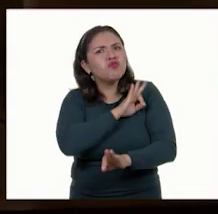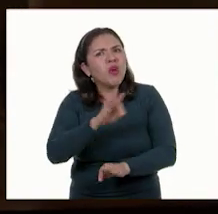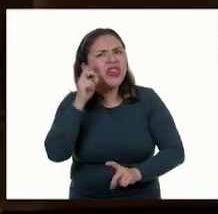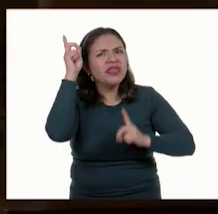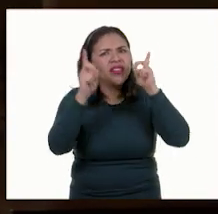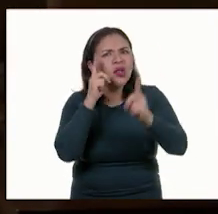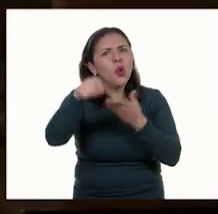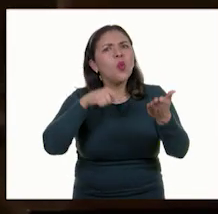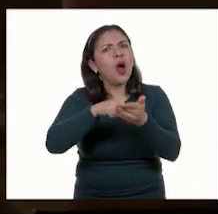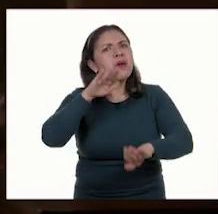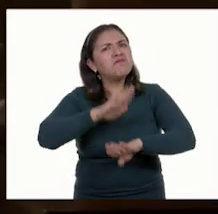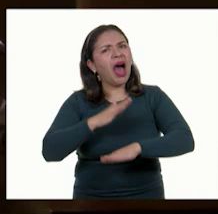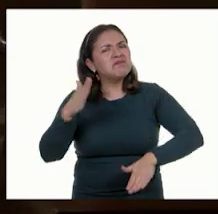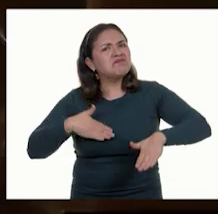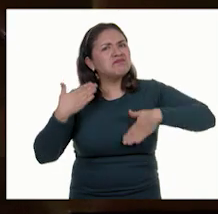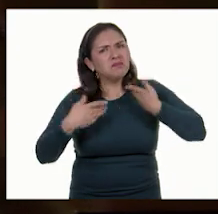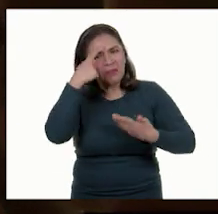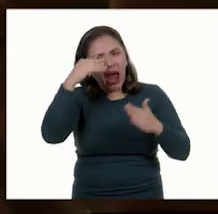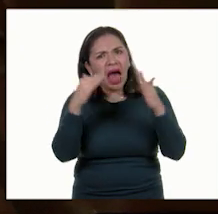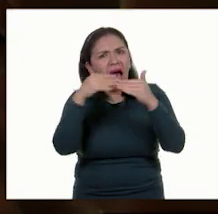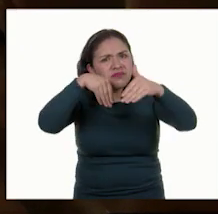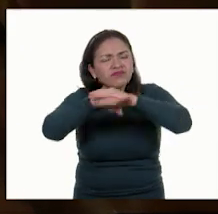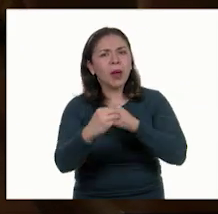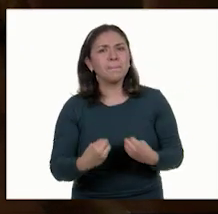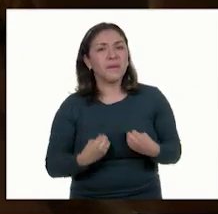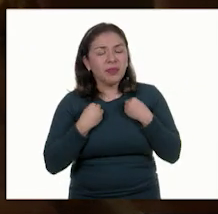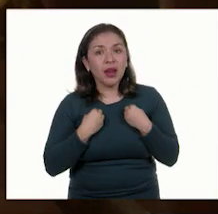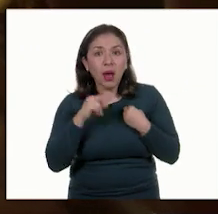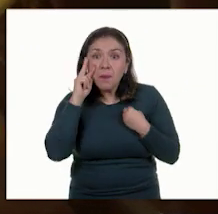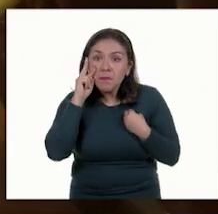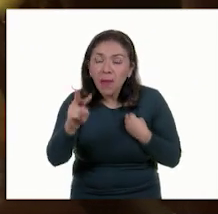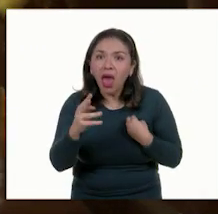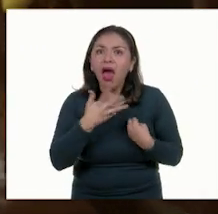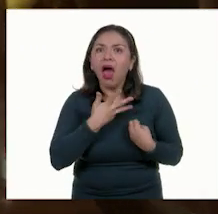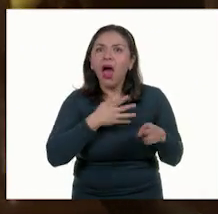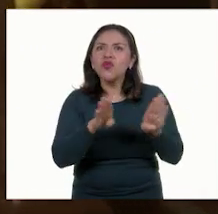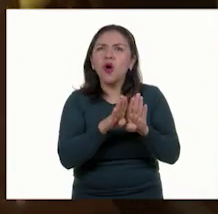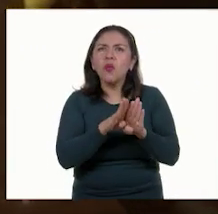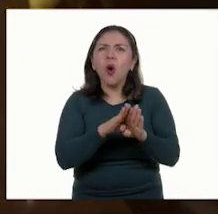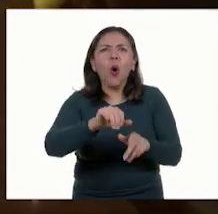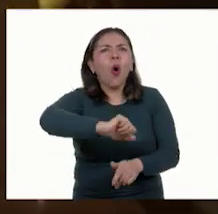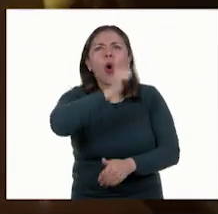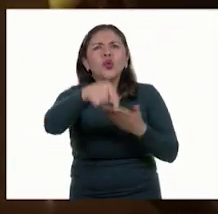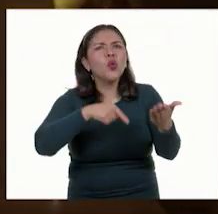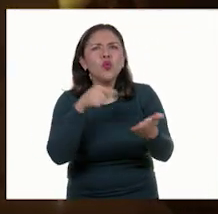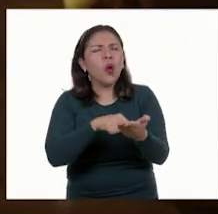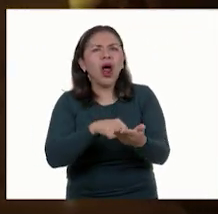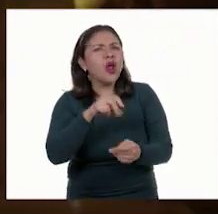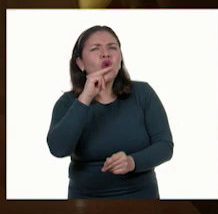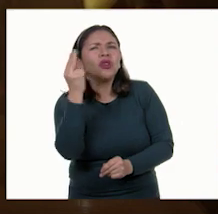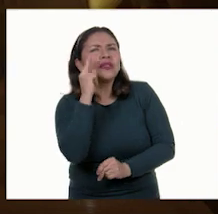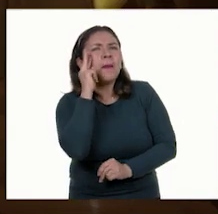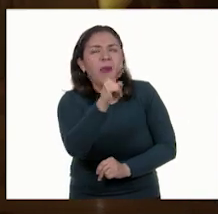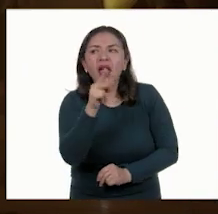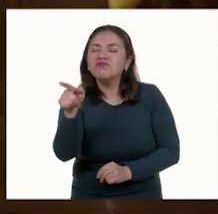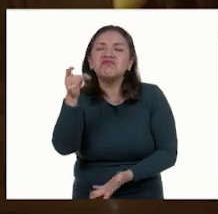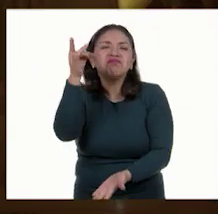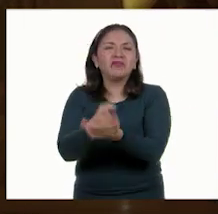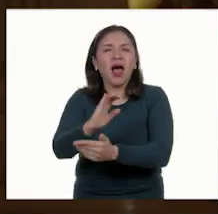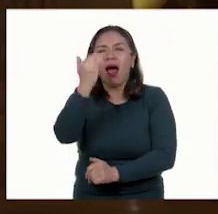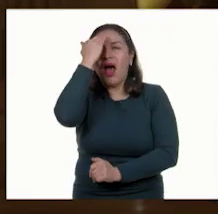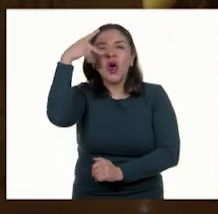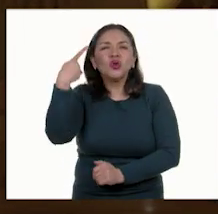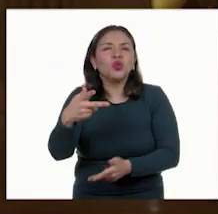un sitio gozosamente habitable y desborda la vista aún sin explorar otros referentes de su obra.